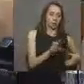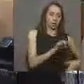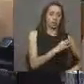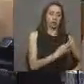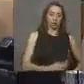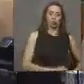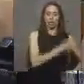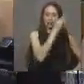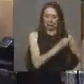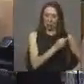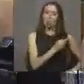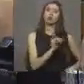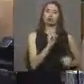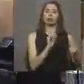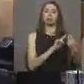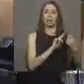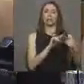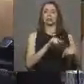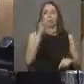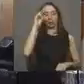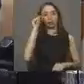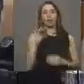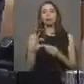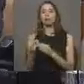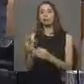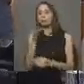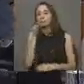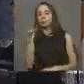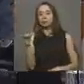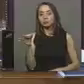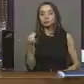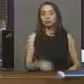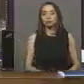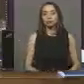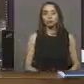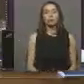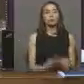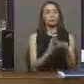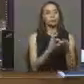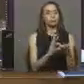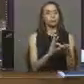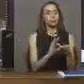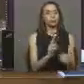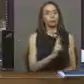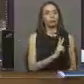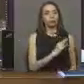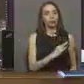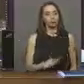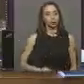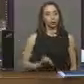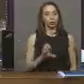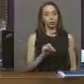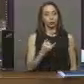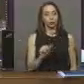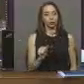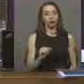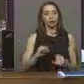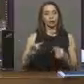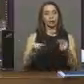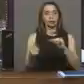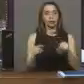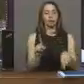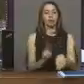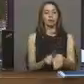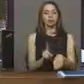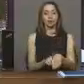que se va a sumar en esa iniciativa. He dicho, Presidente. Gracias, Diputado Fidel Espinoza. Continuando con el debate y en el